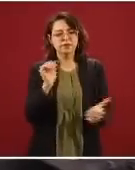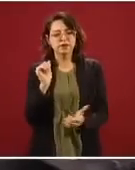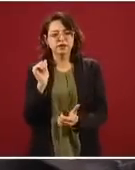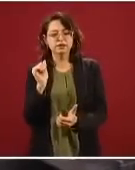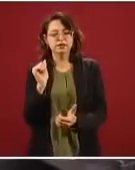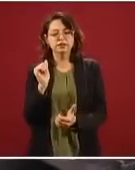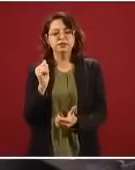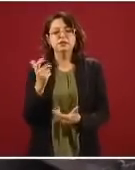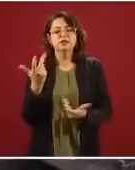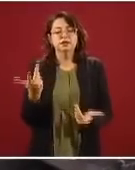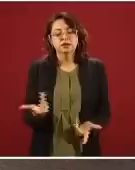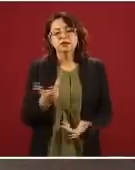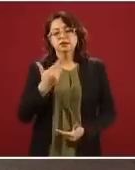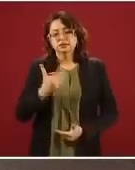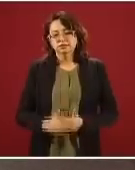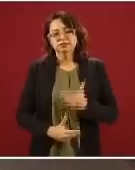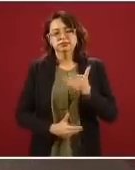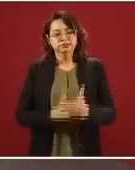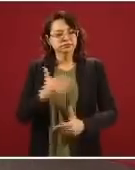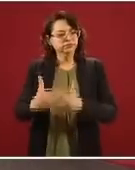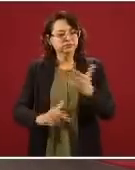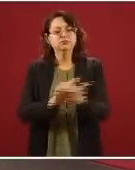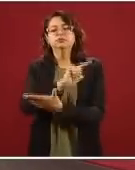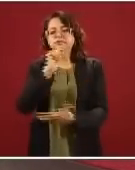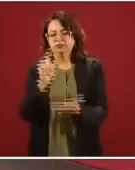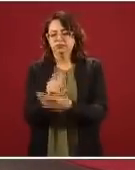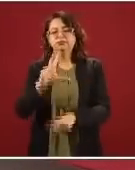y es un procedimiento legal.